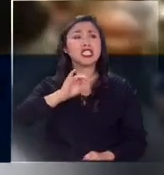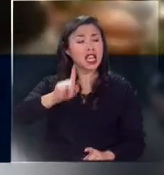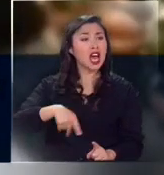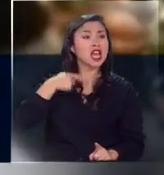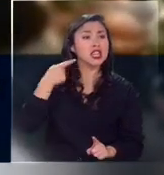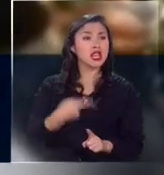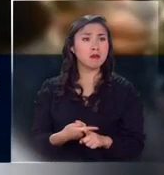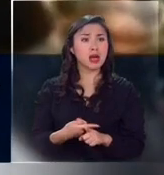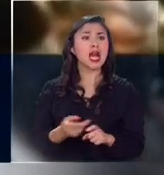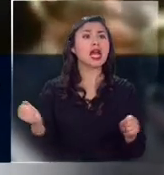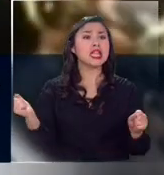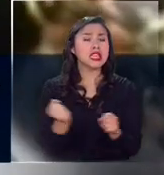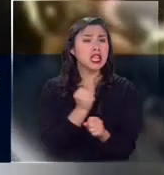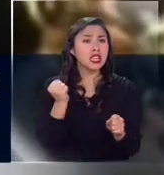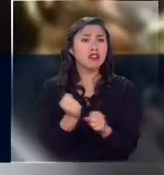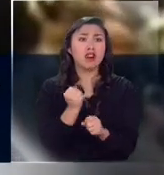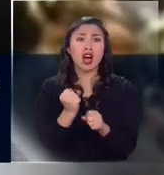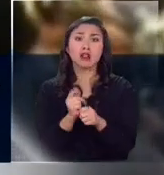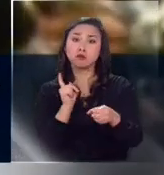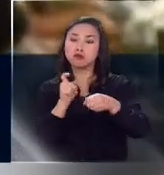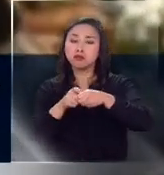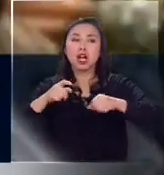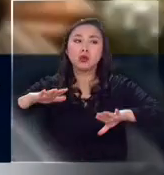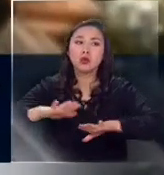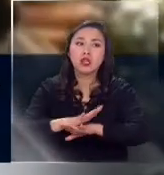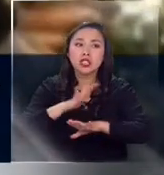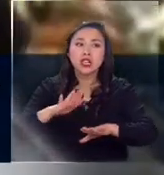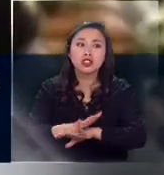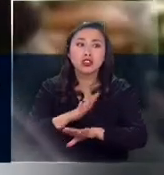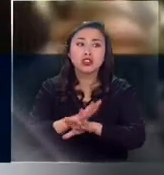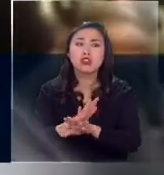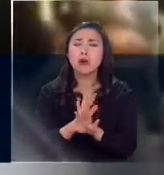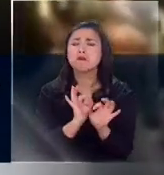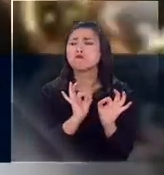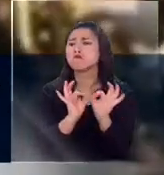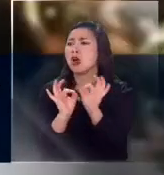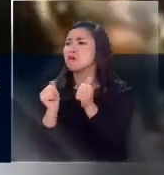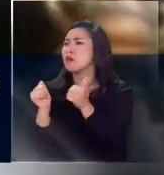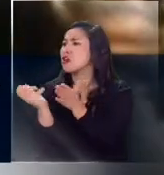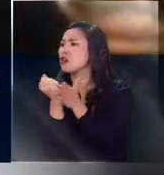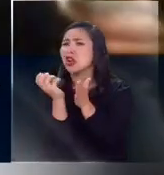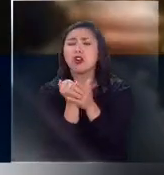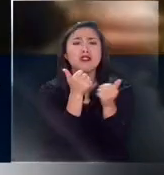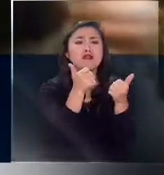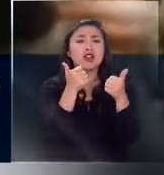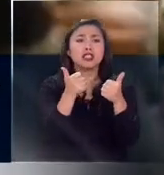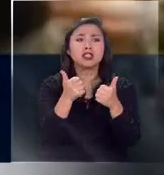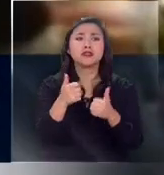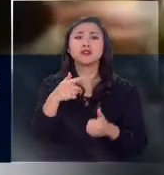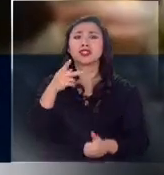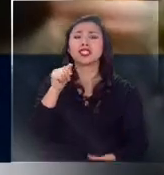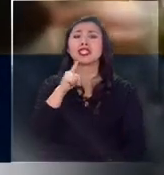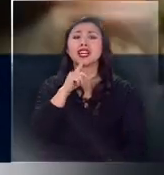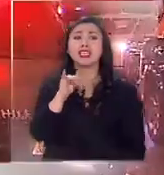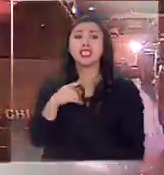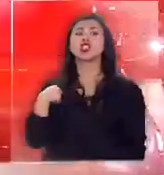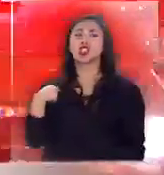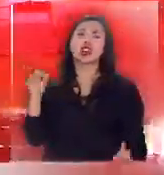encima, estás trabajando en una obra de teatro. Y con todo eso te va bien. Katy, yo te